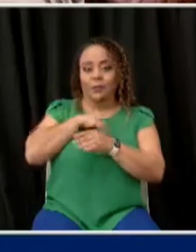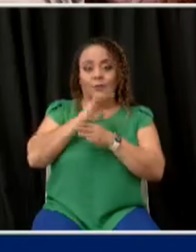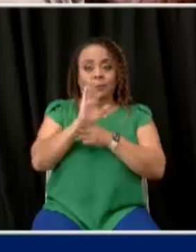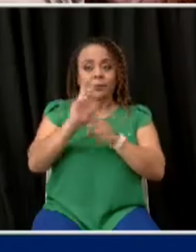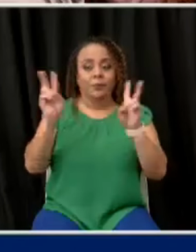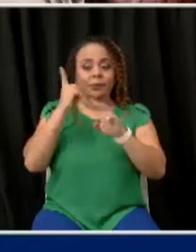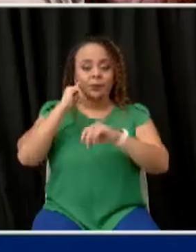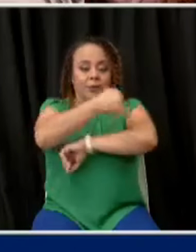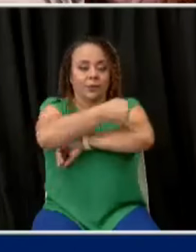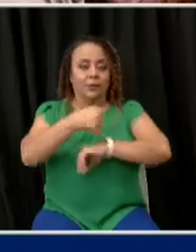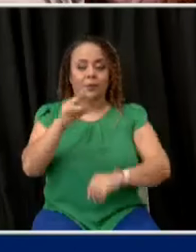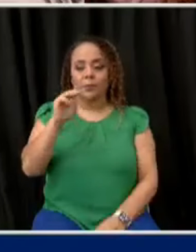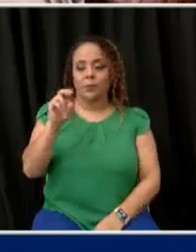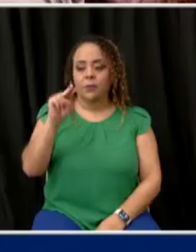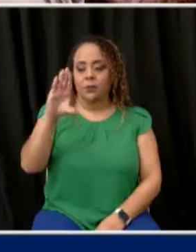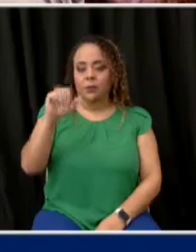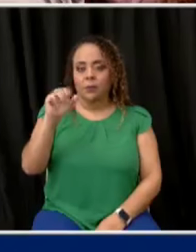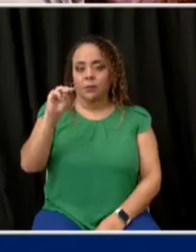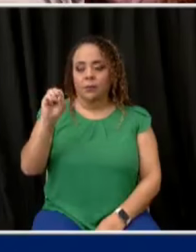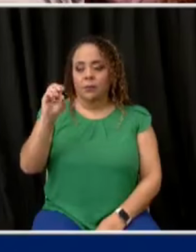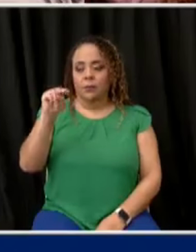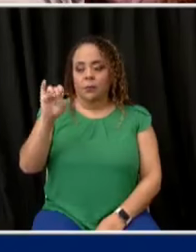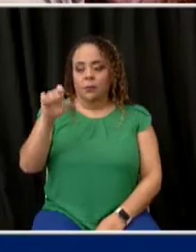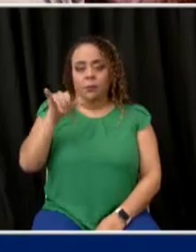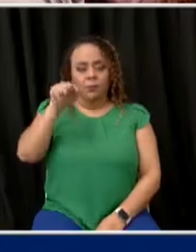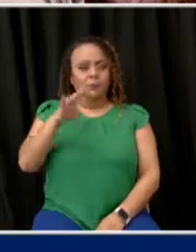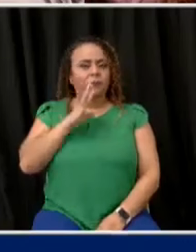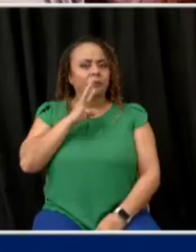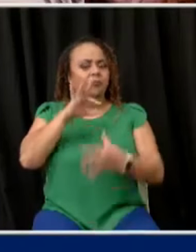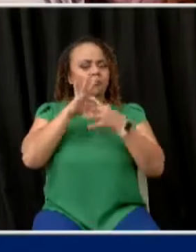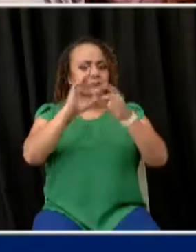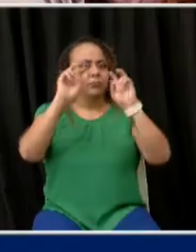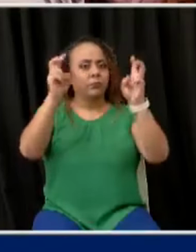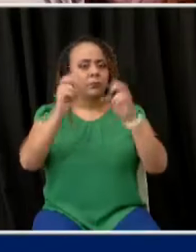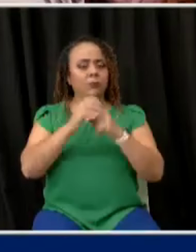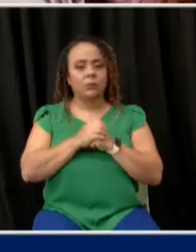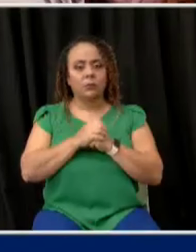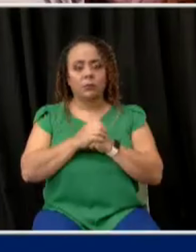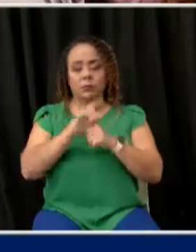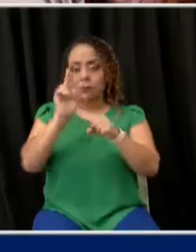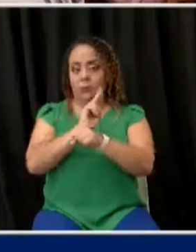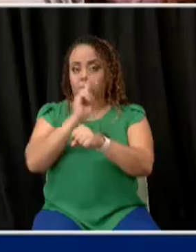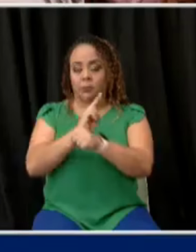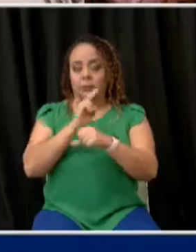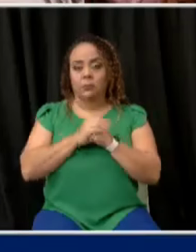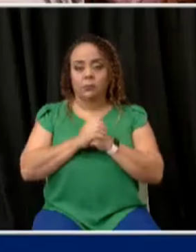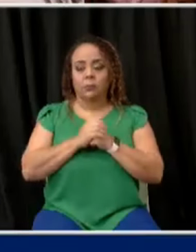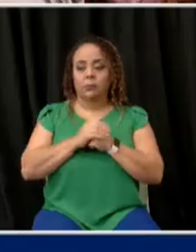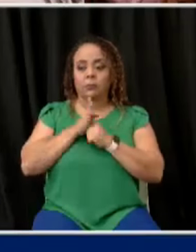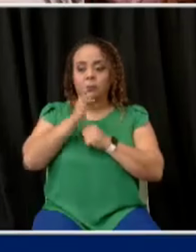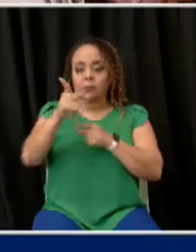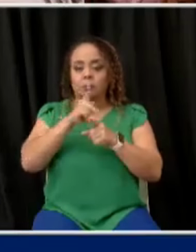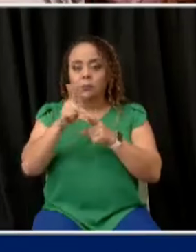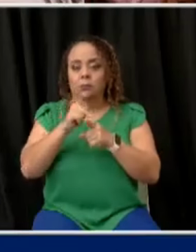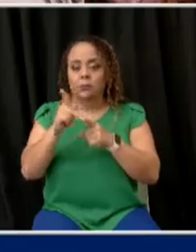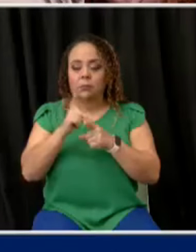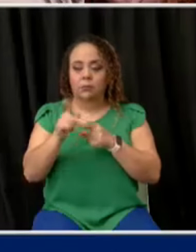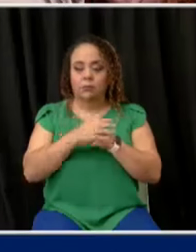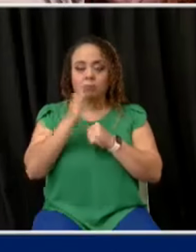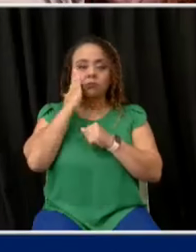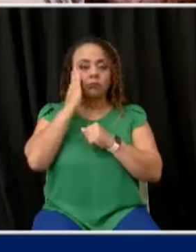con la ingeniera Mónica Money, ella nos hablaba sobre la importancia de recurrir al profesional competente